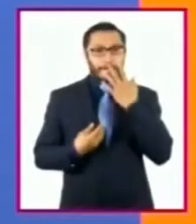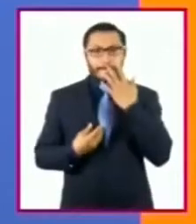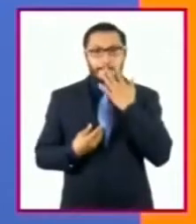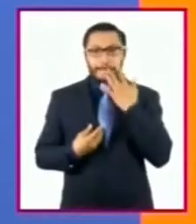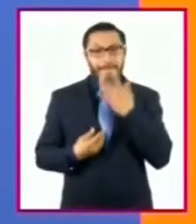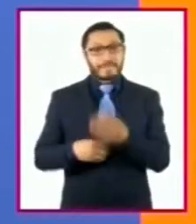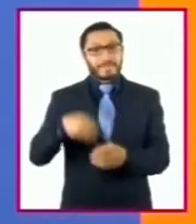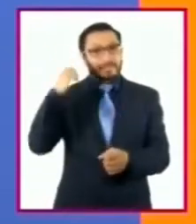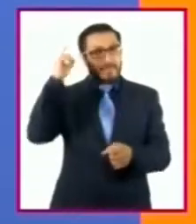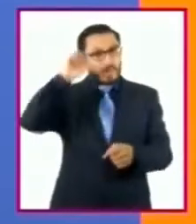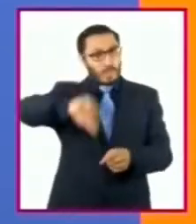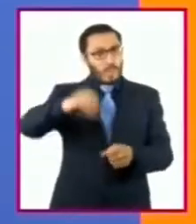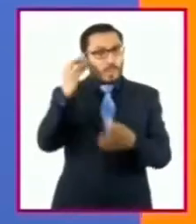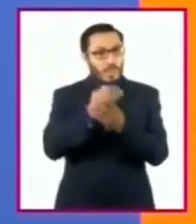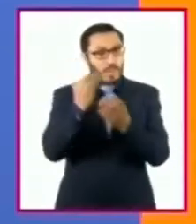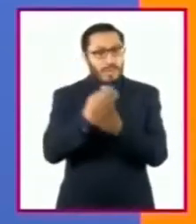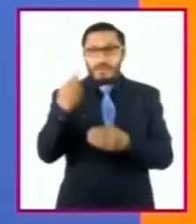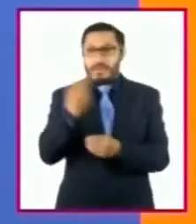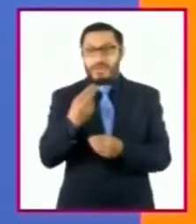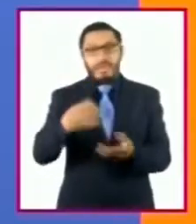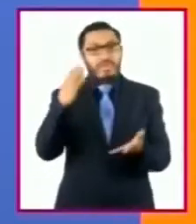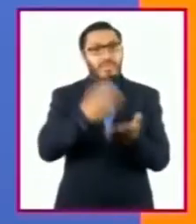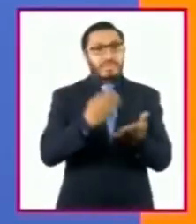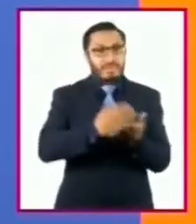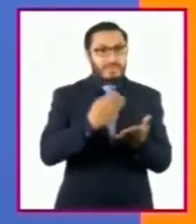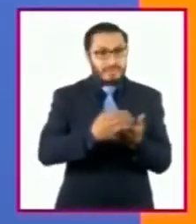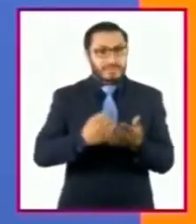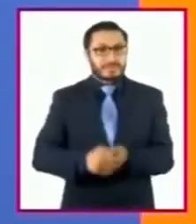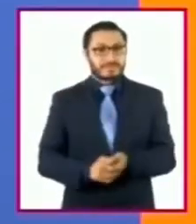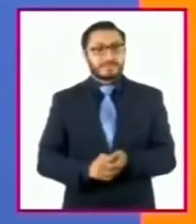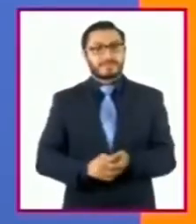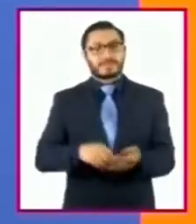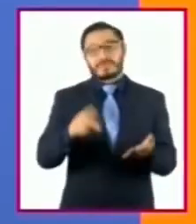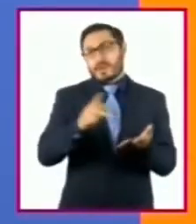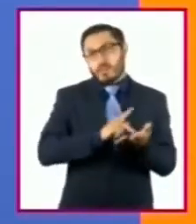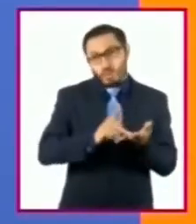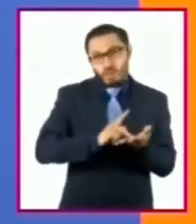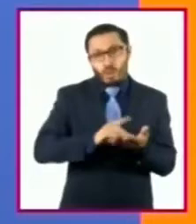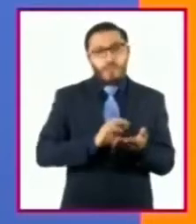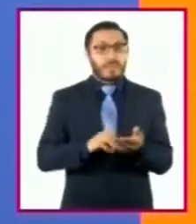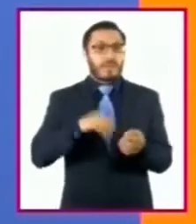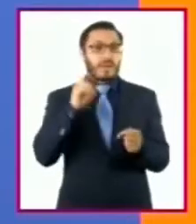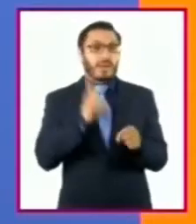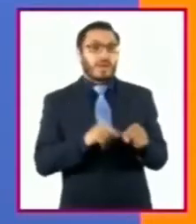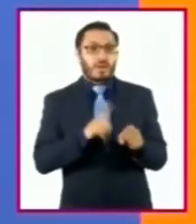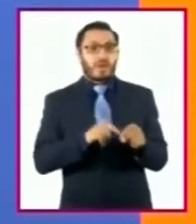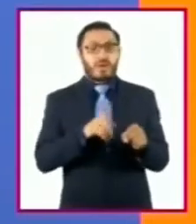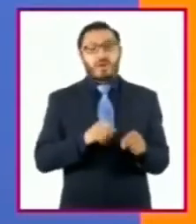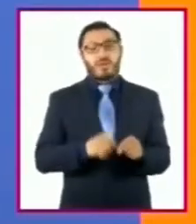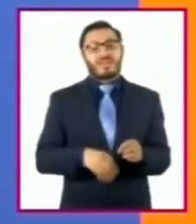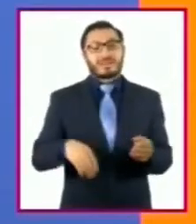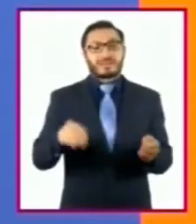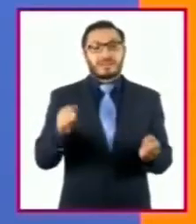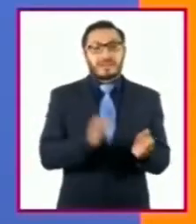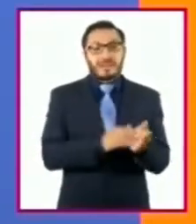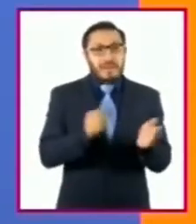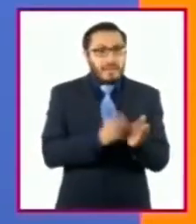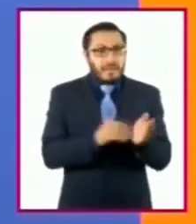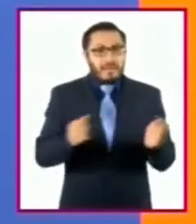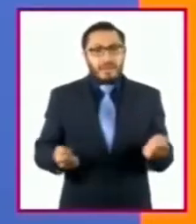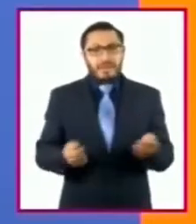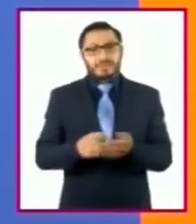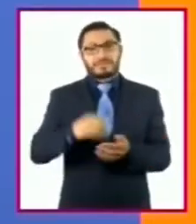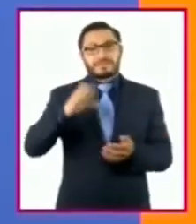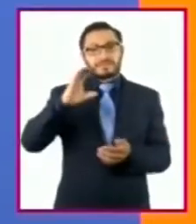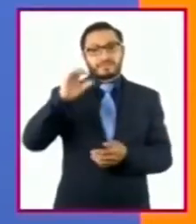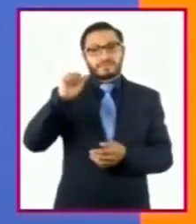Para la sesión de hoy necesitarán un cuaderno, bolígrafo, colores, una cartulina y hojas